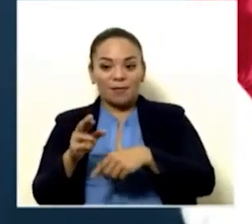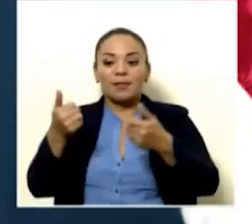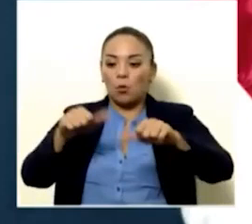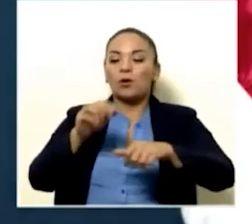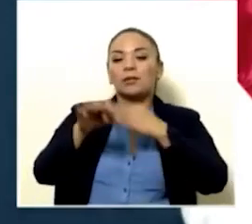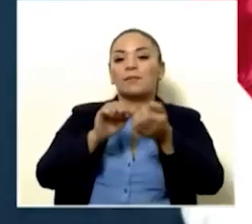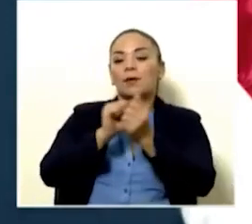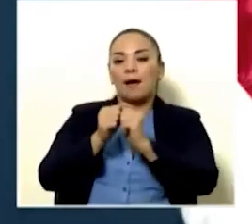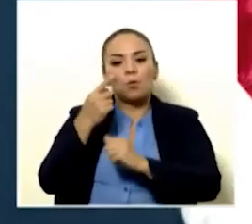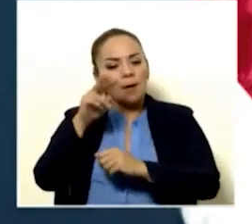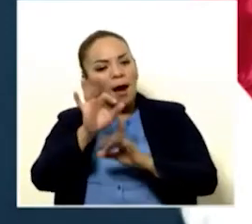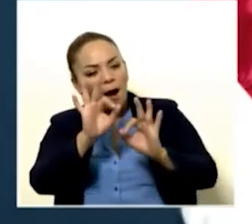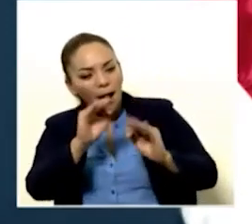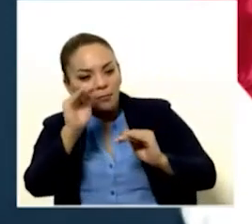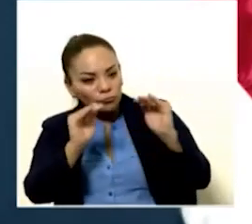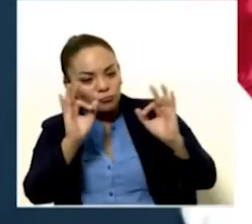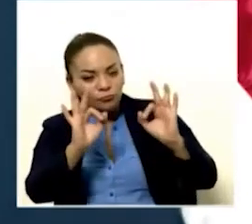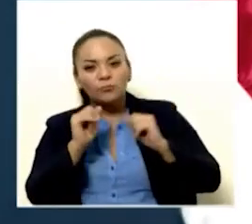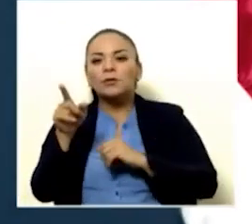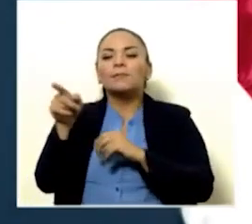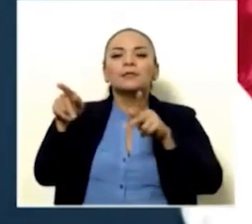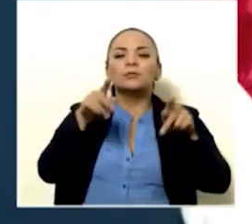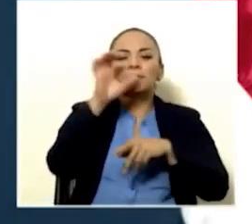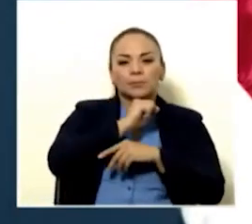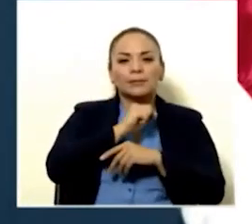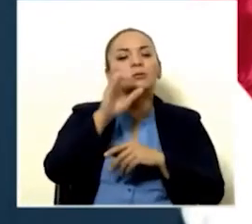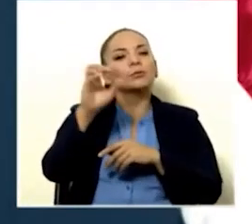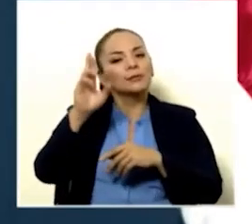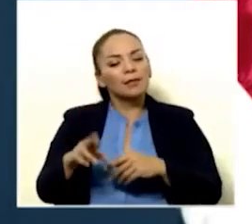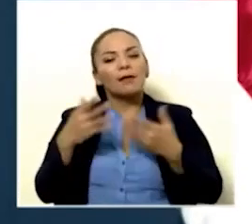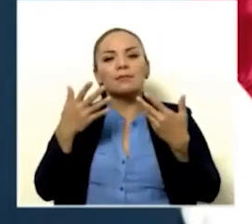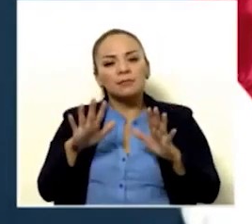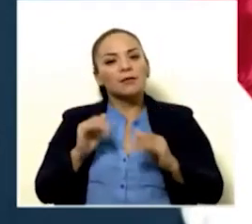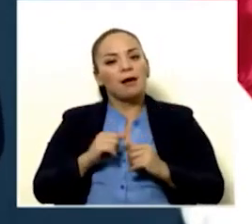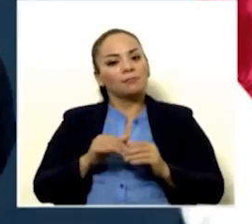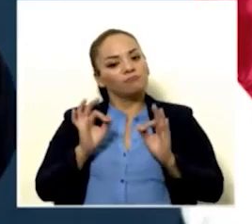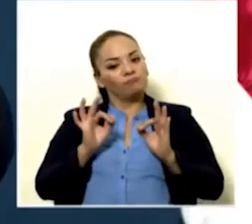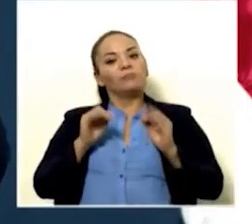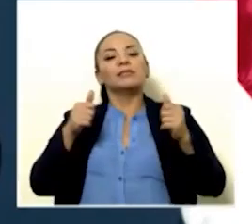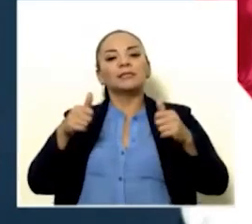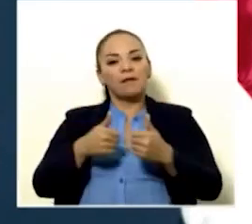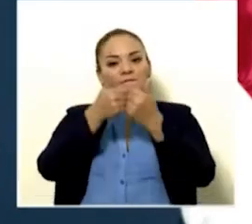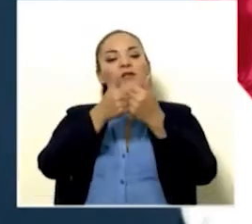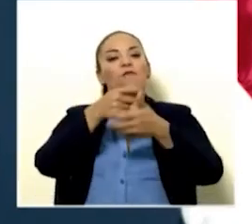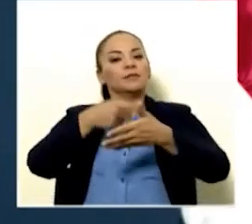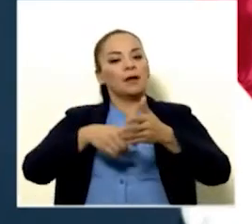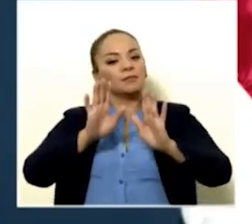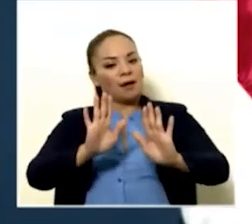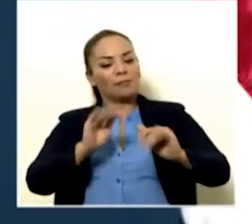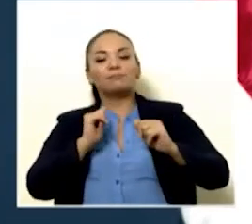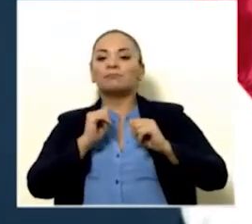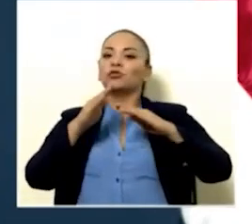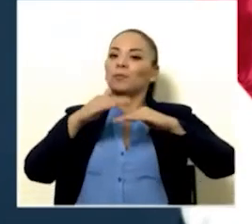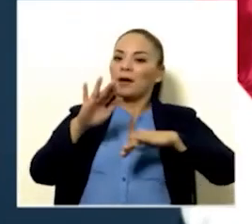viendo que Costa Rica ya está dándole la vuelta al desafío fiscal, ya con